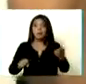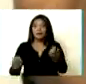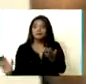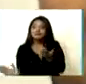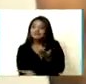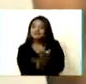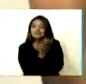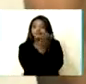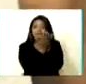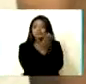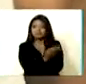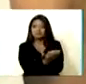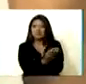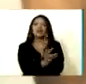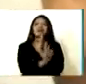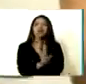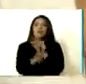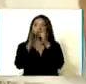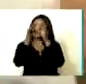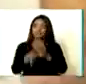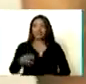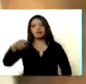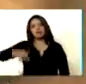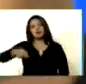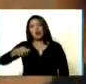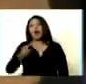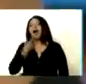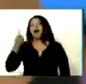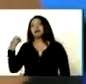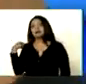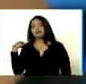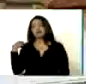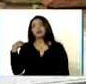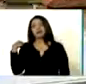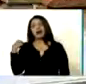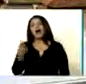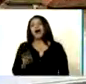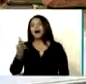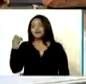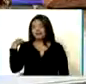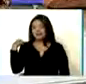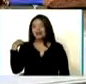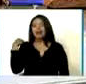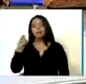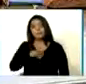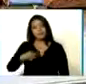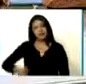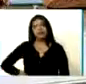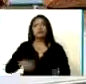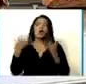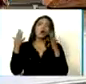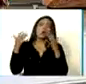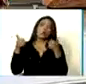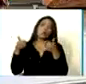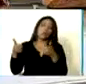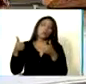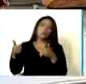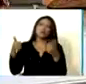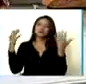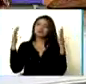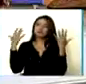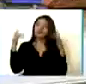de la República, ahí está la respuesta firme del TSJ, que ayer aplaudió el jefe de Estado, Nicolás Maduro, a través de